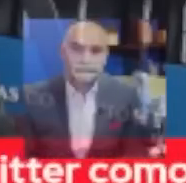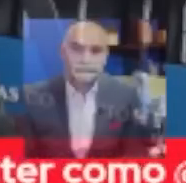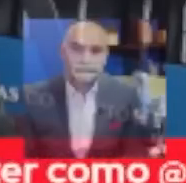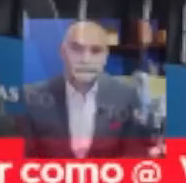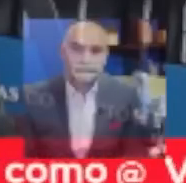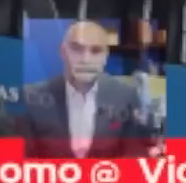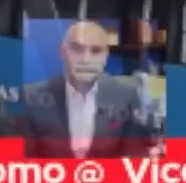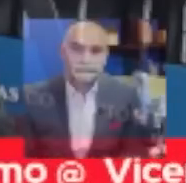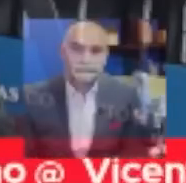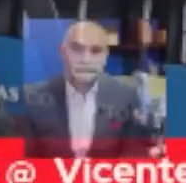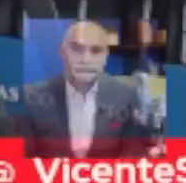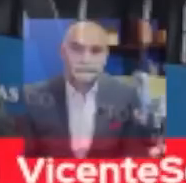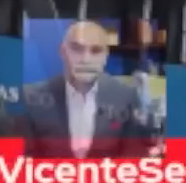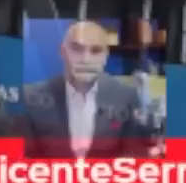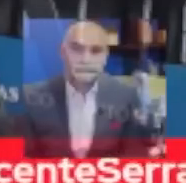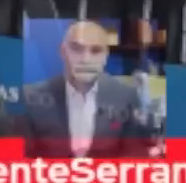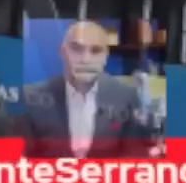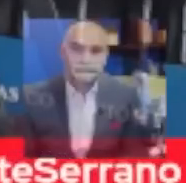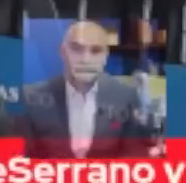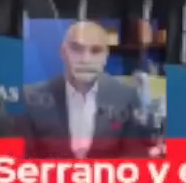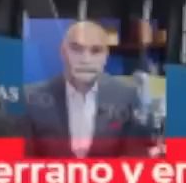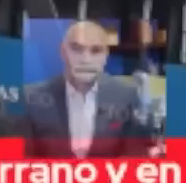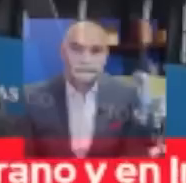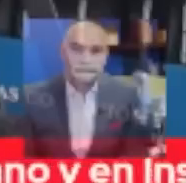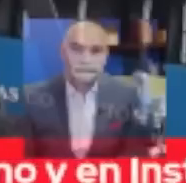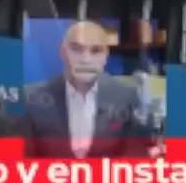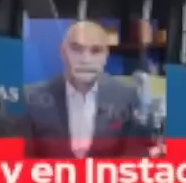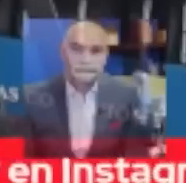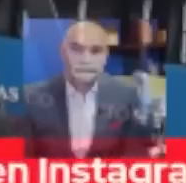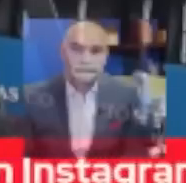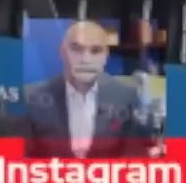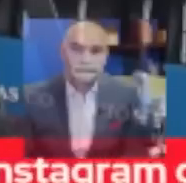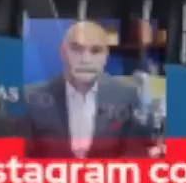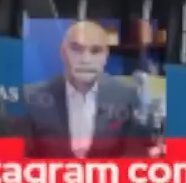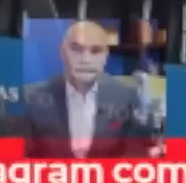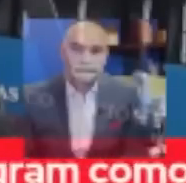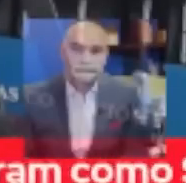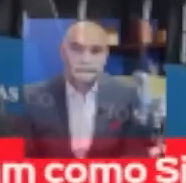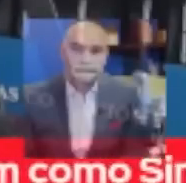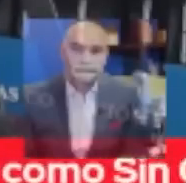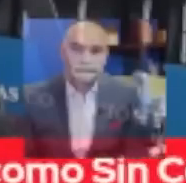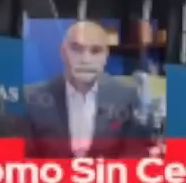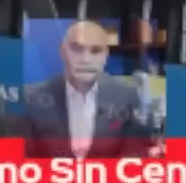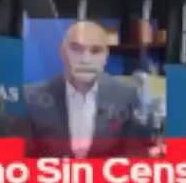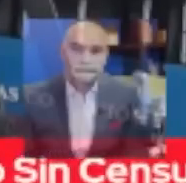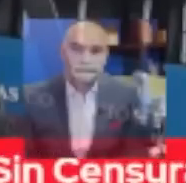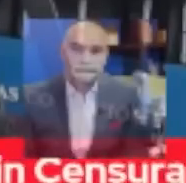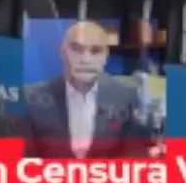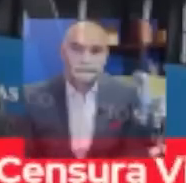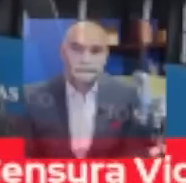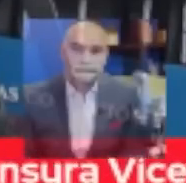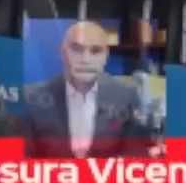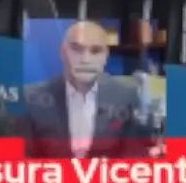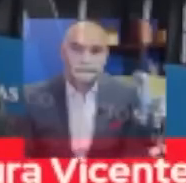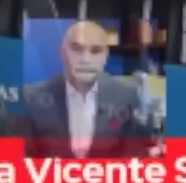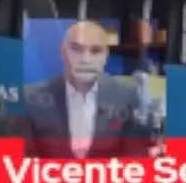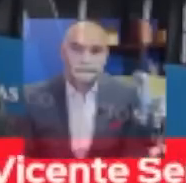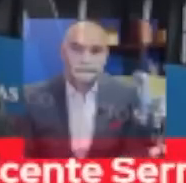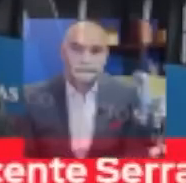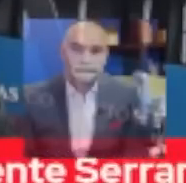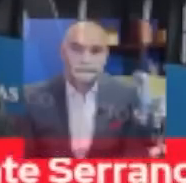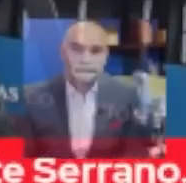sacando ahí pequeños videos fragmentos que van colocando en las redes sociales